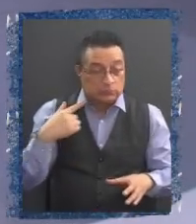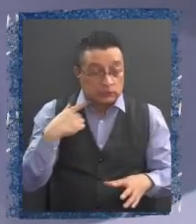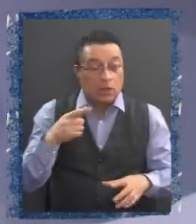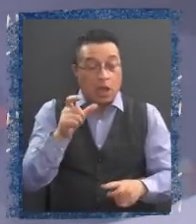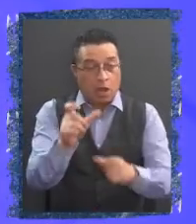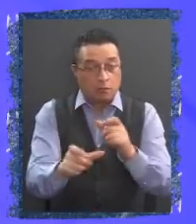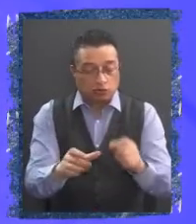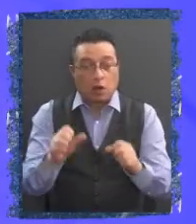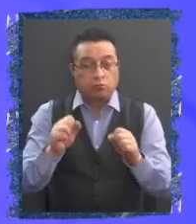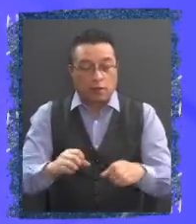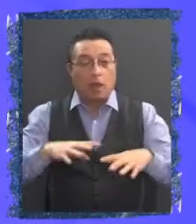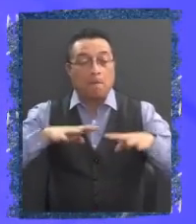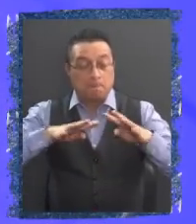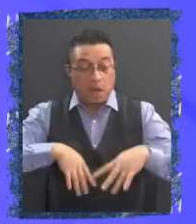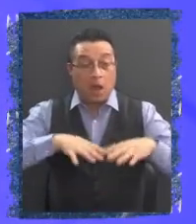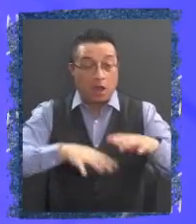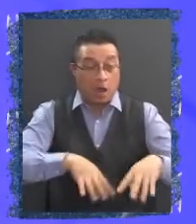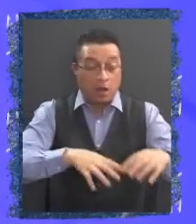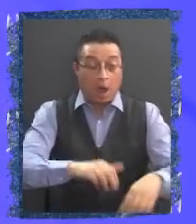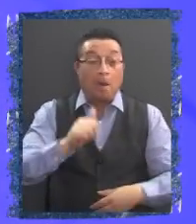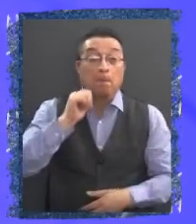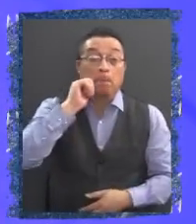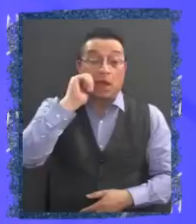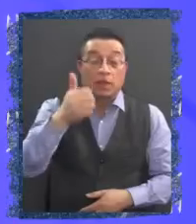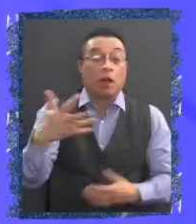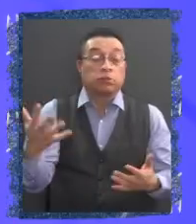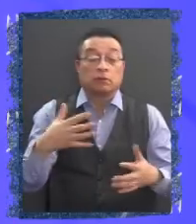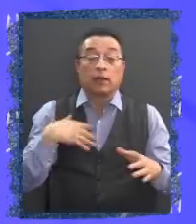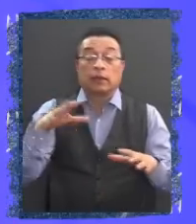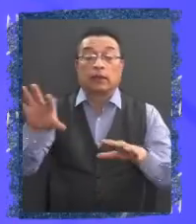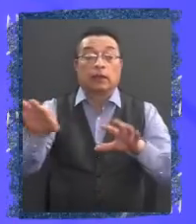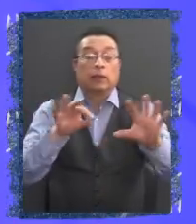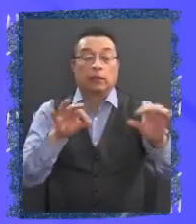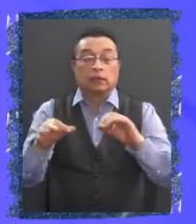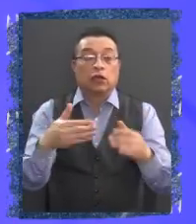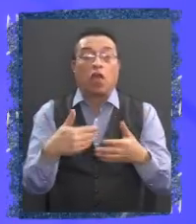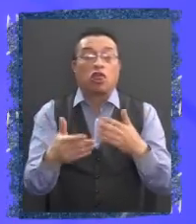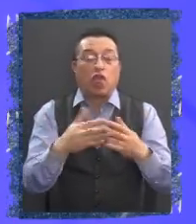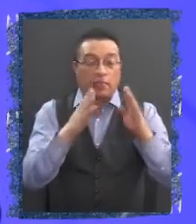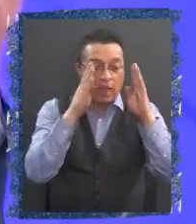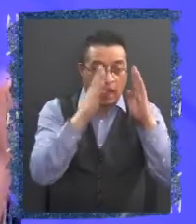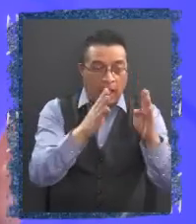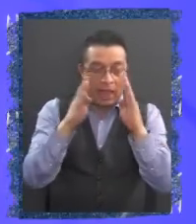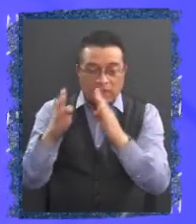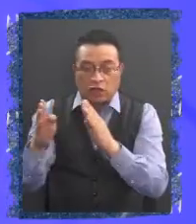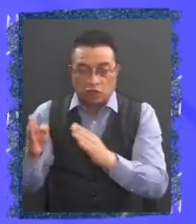salieran a marchar el día de mañana por elegir dónde atenderse. Porque ellos